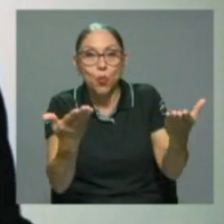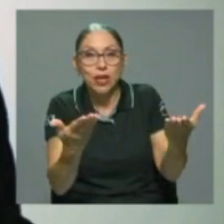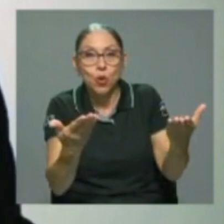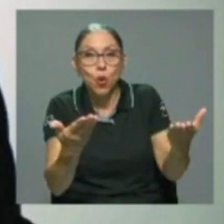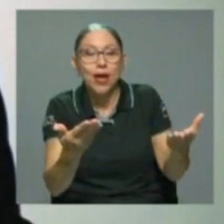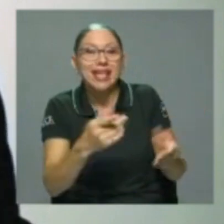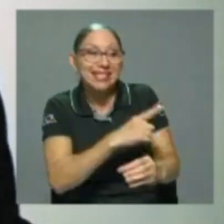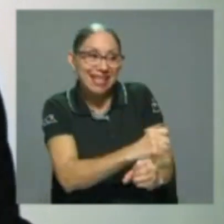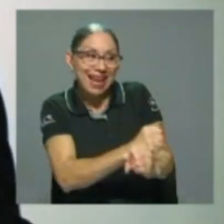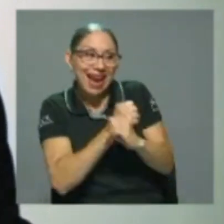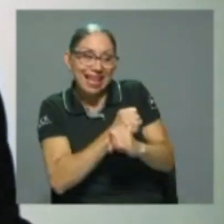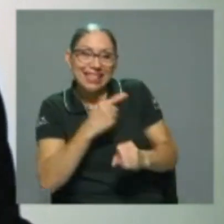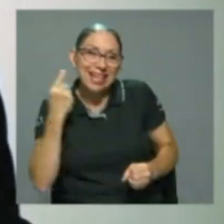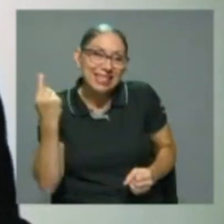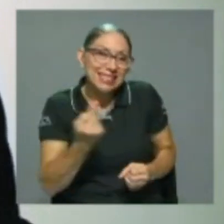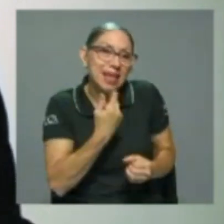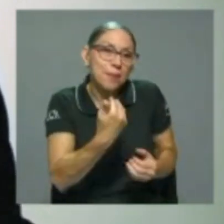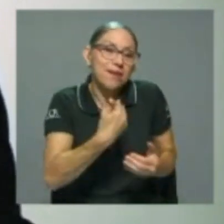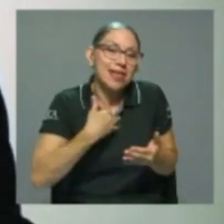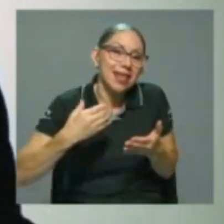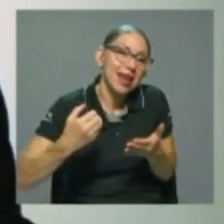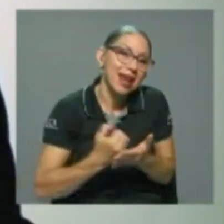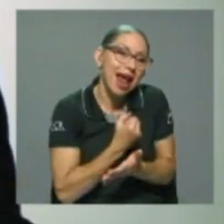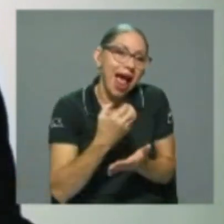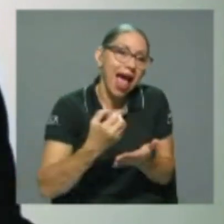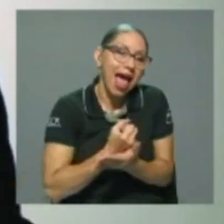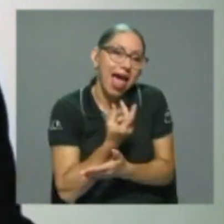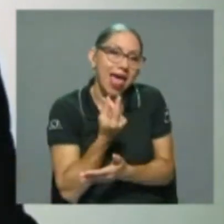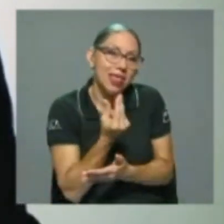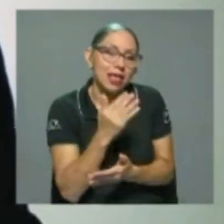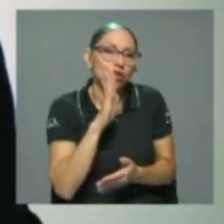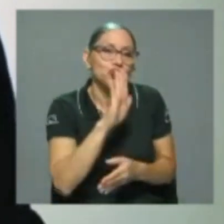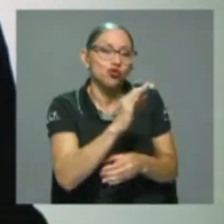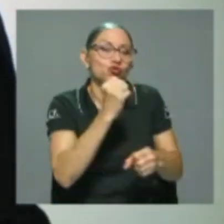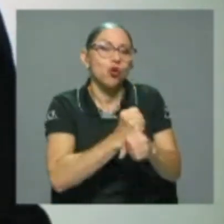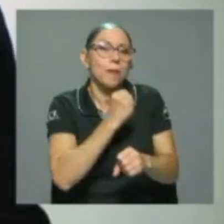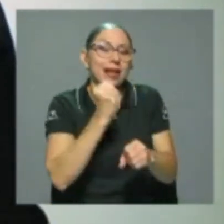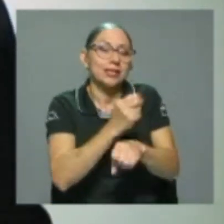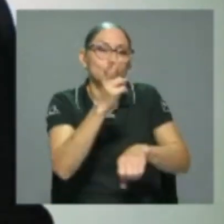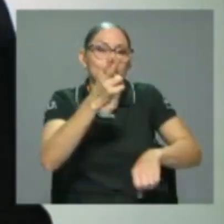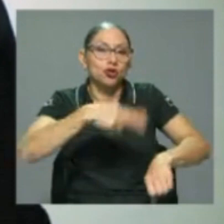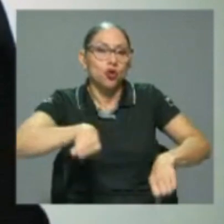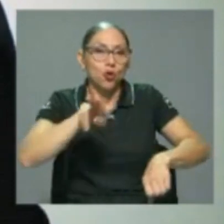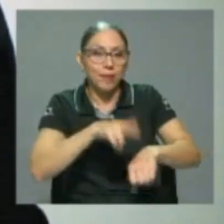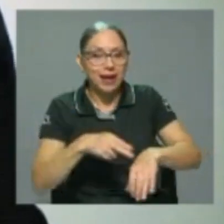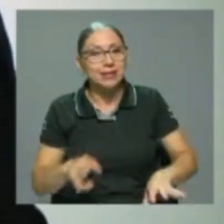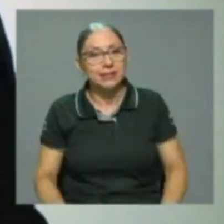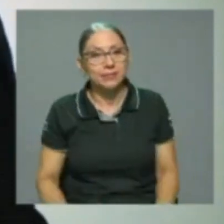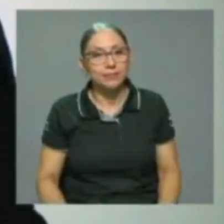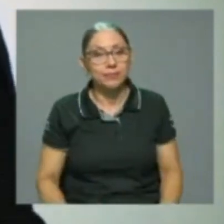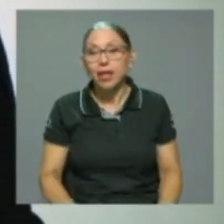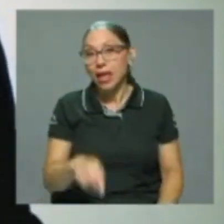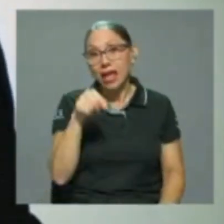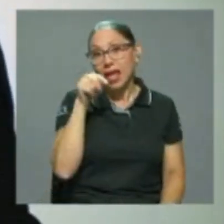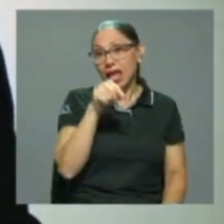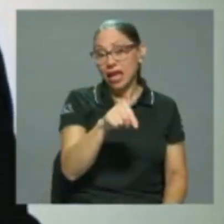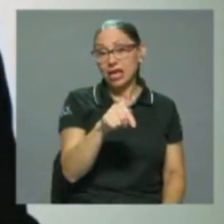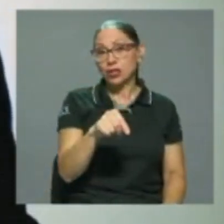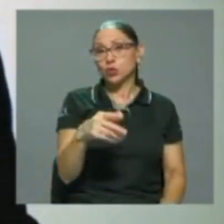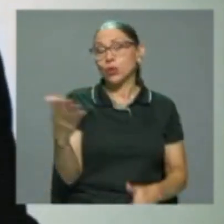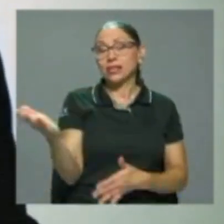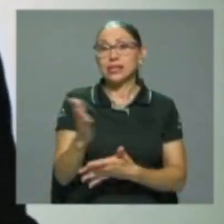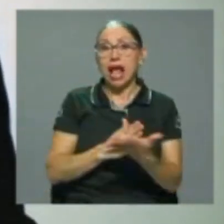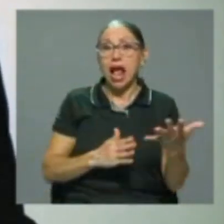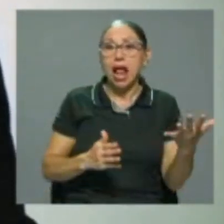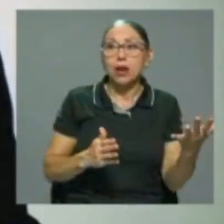utilidades en sus operaciones normales. Bueno, eso es una concesión enorme que a todos